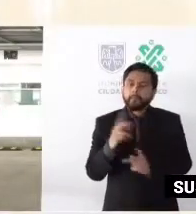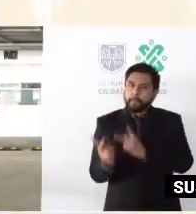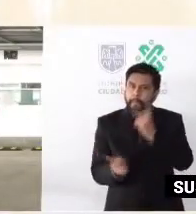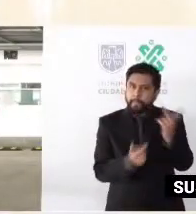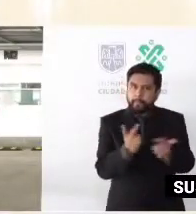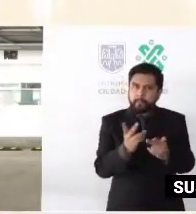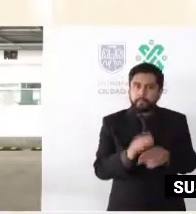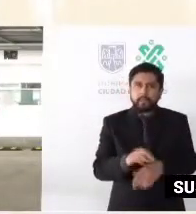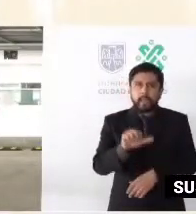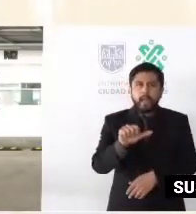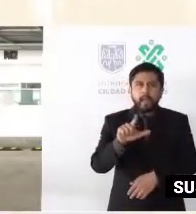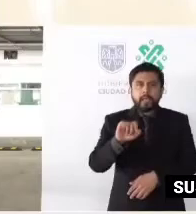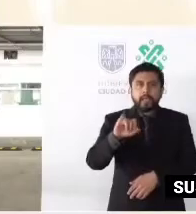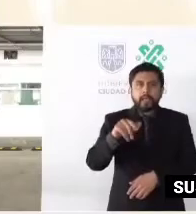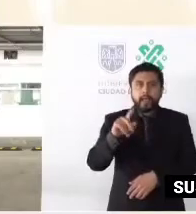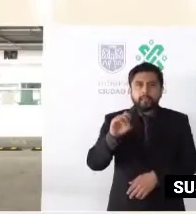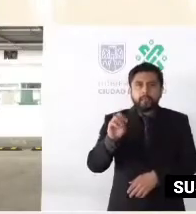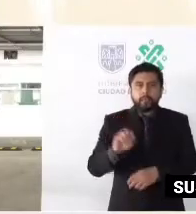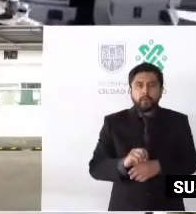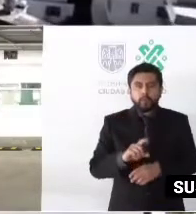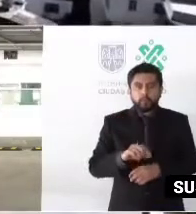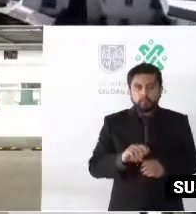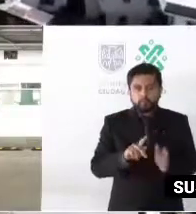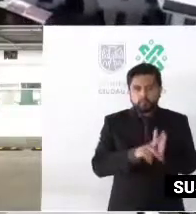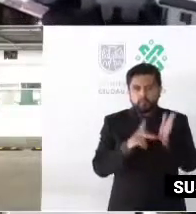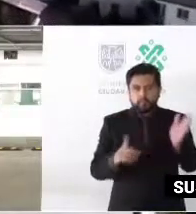respuestas con Alejandro Cruz de La Jornada.